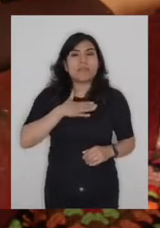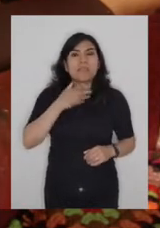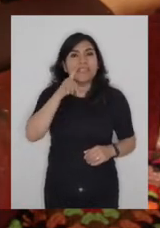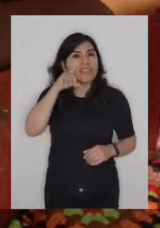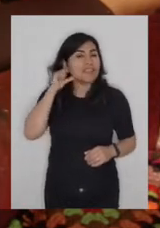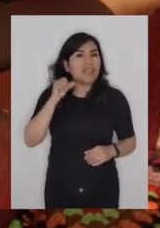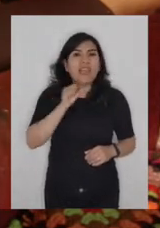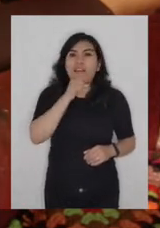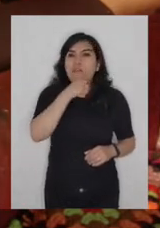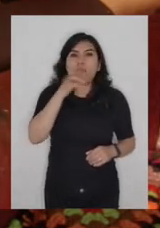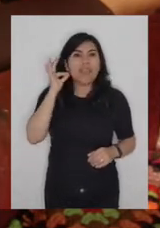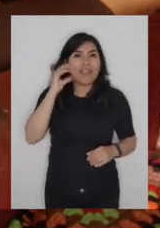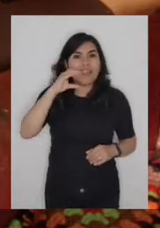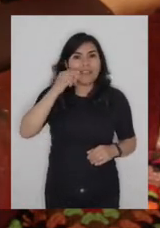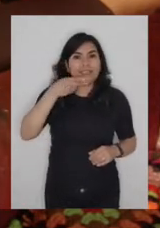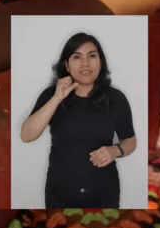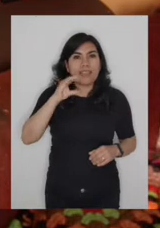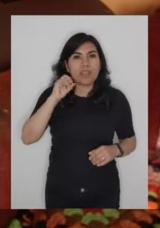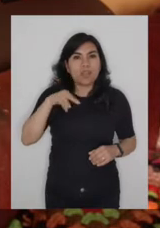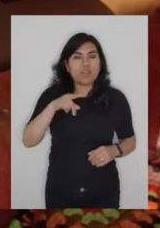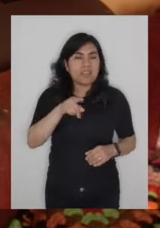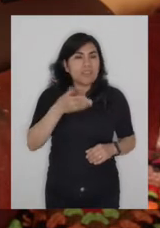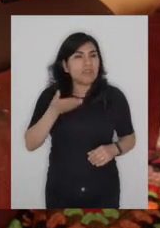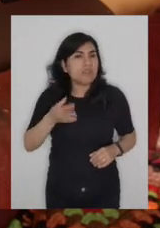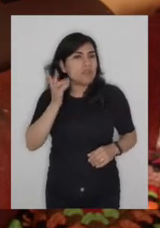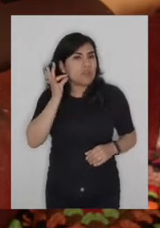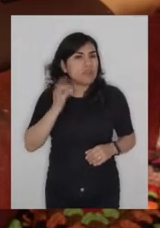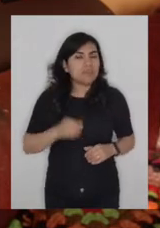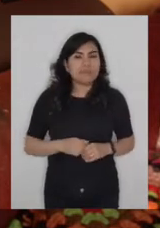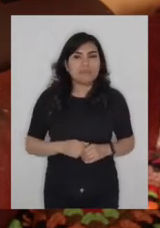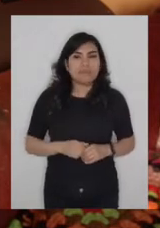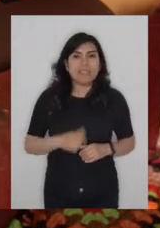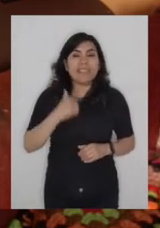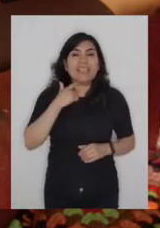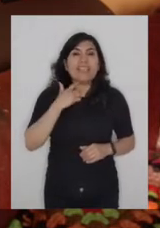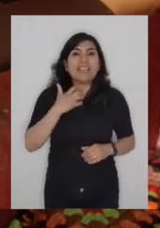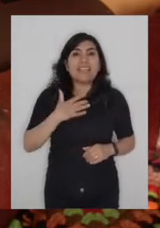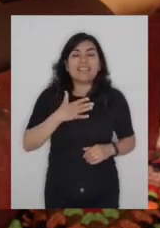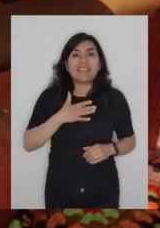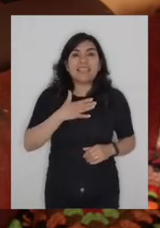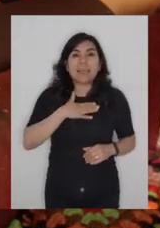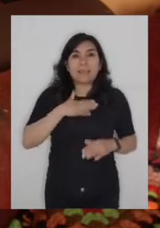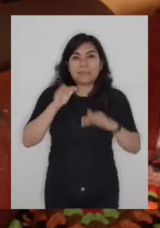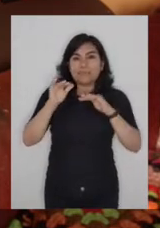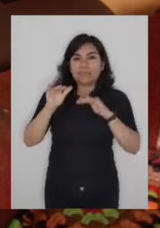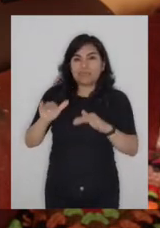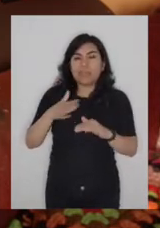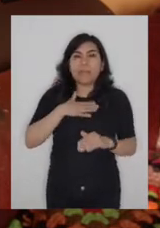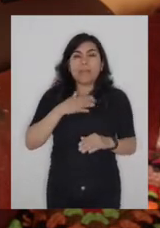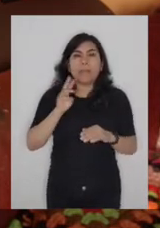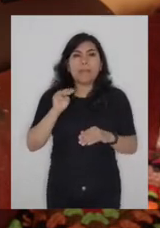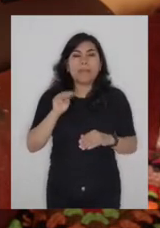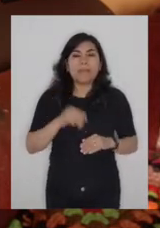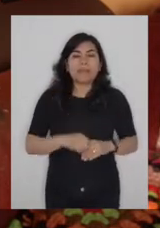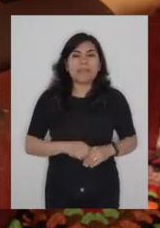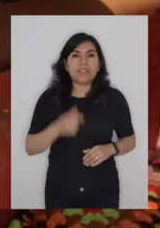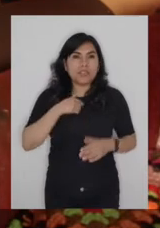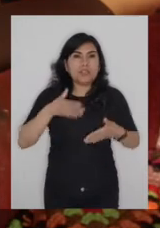abuela Chacón, que le decían. Ella fue la que atendió a mi mami. Ahí nací